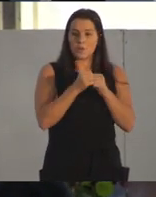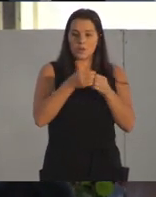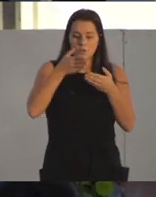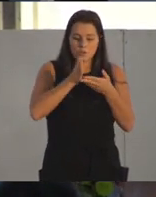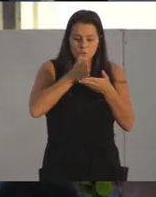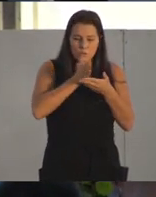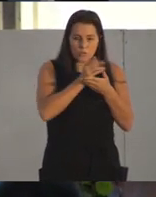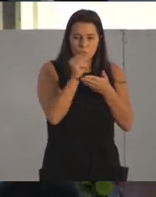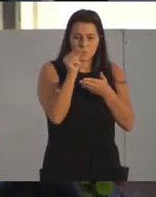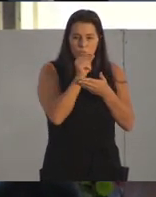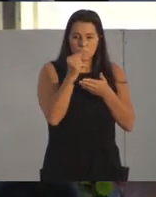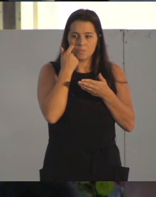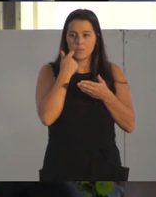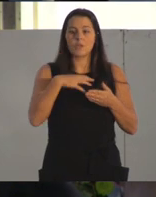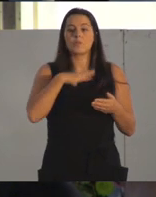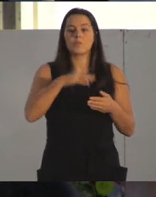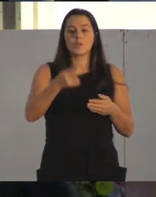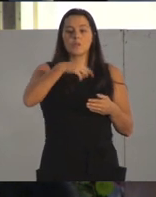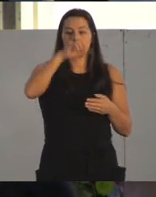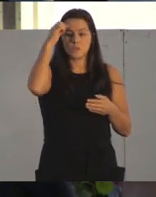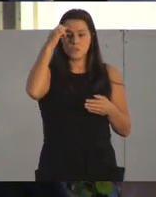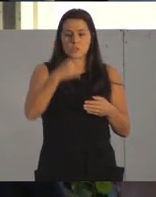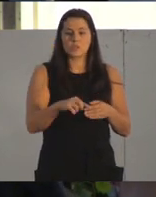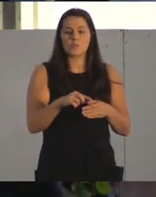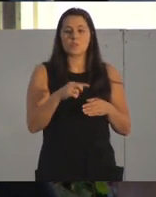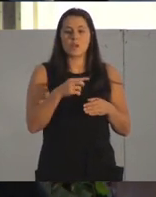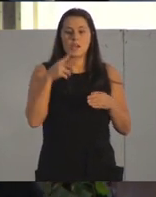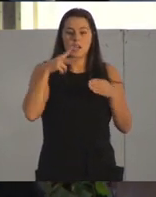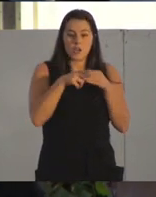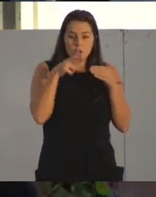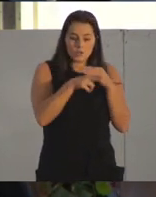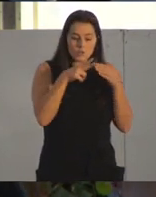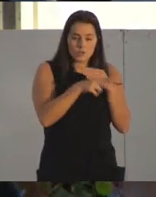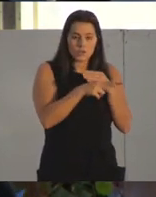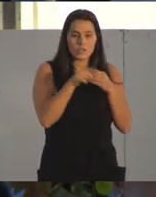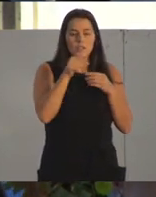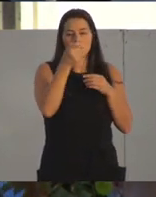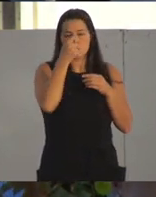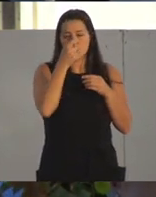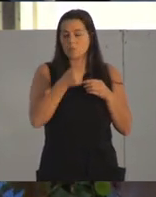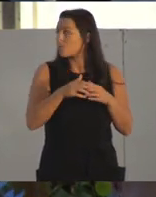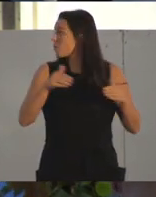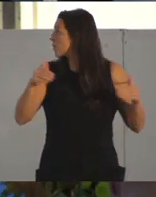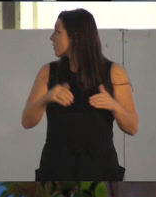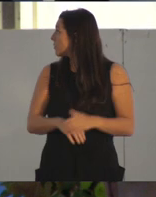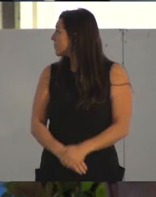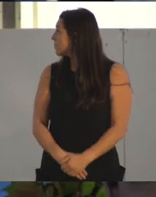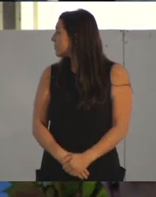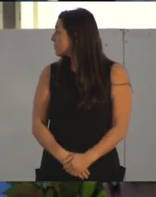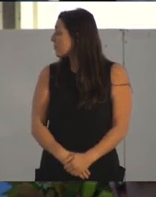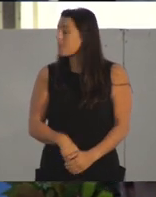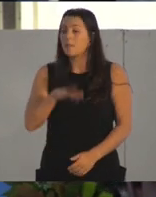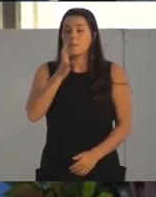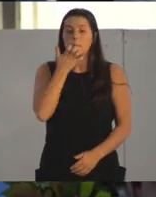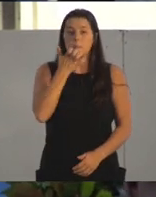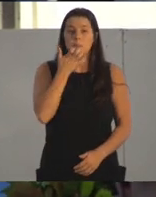corte de especias, que también son de triple filo, pues estas son un poquito más fuertes. Pero, por ejemplo, en